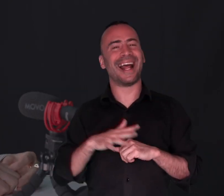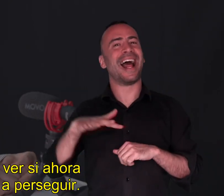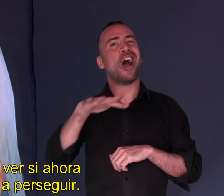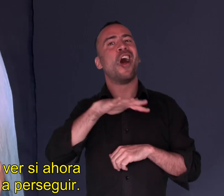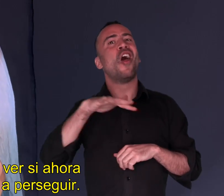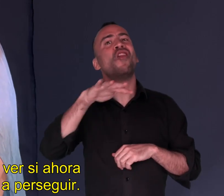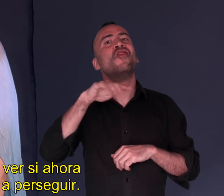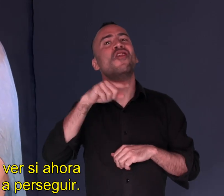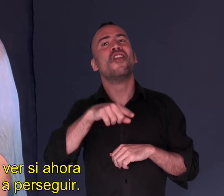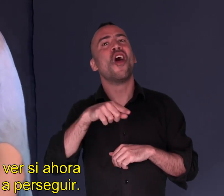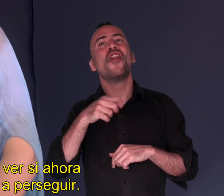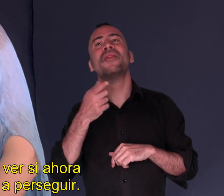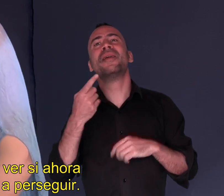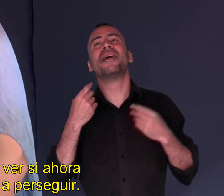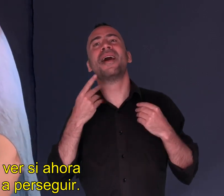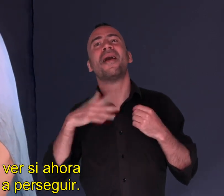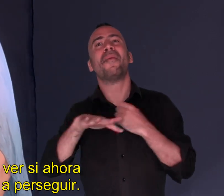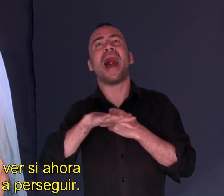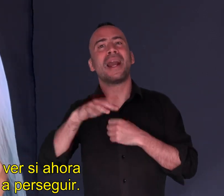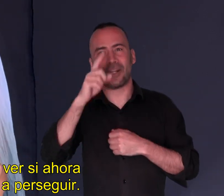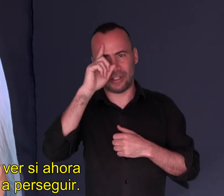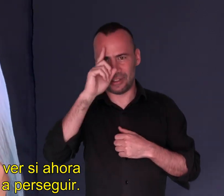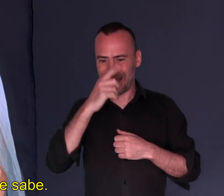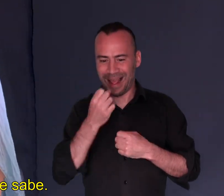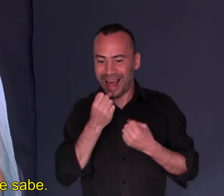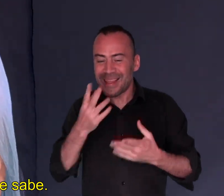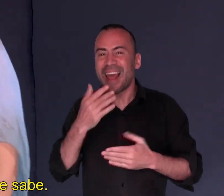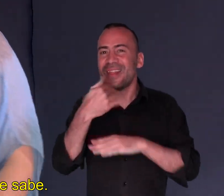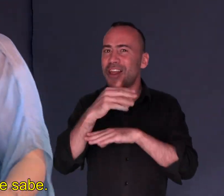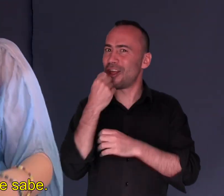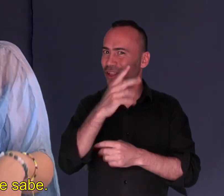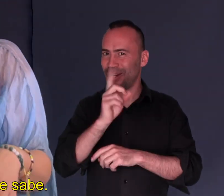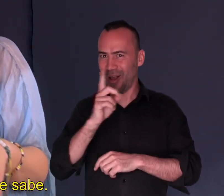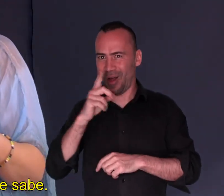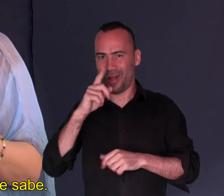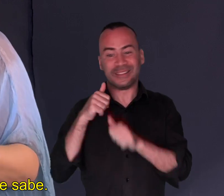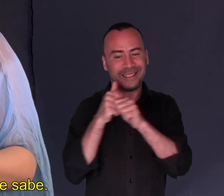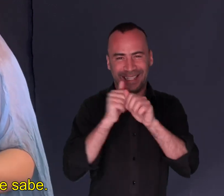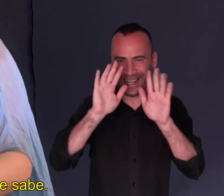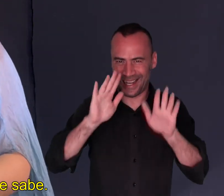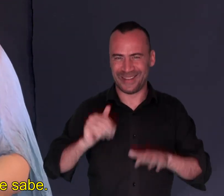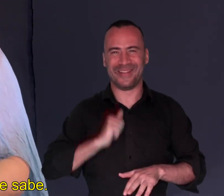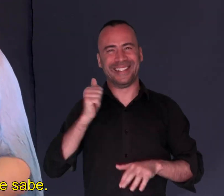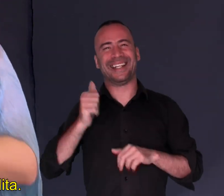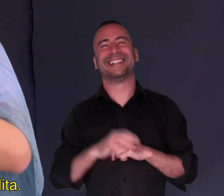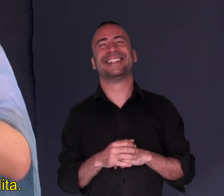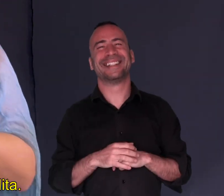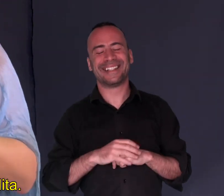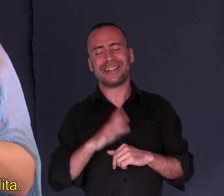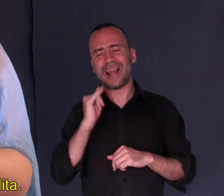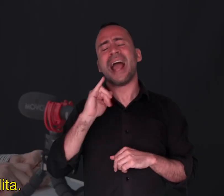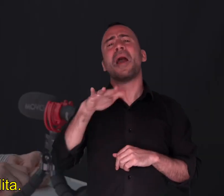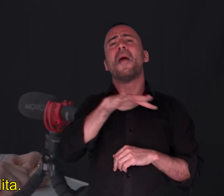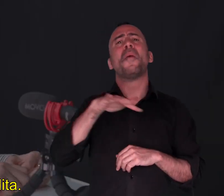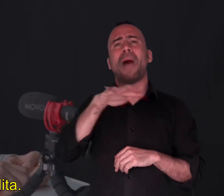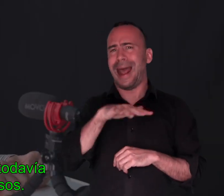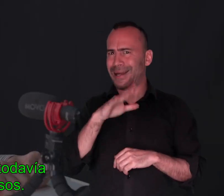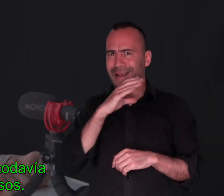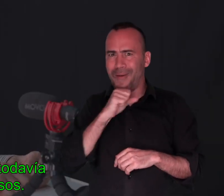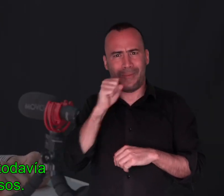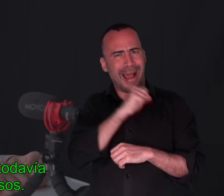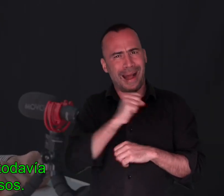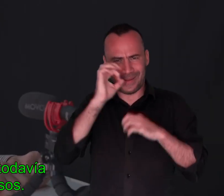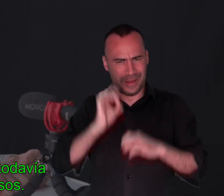sí no digas dónde a perseguir que nunca se sabe s Sí hay